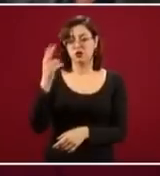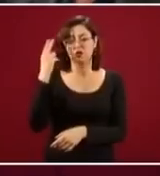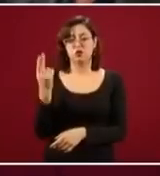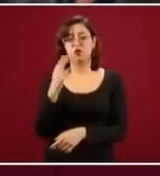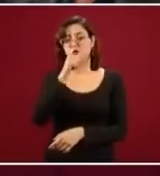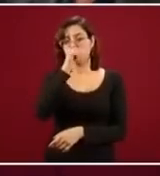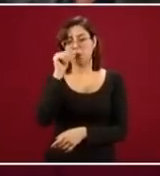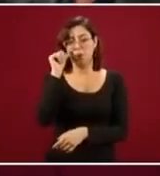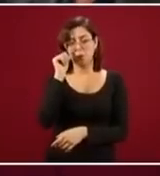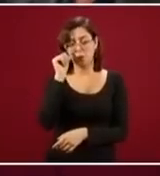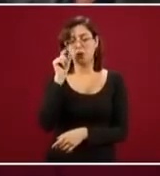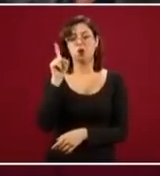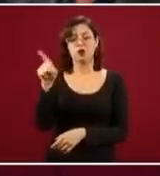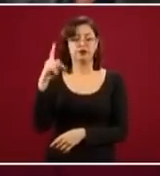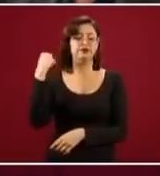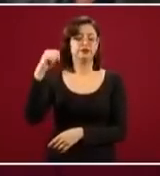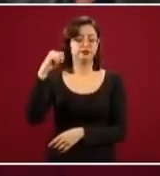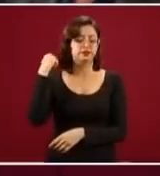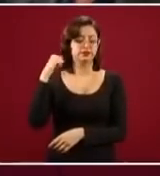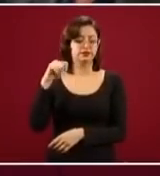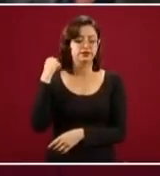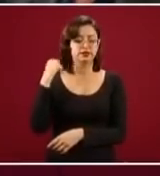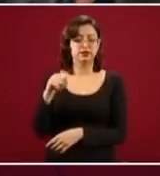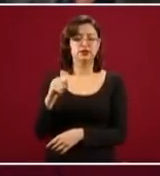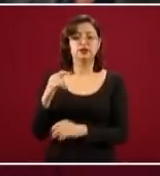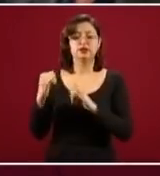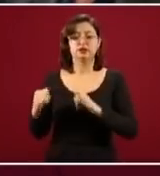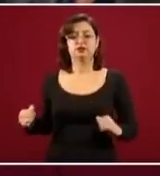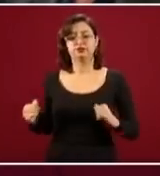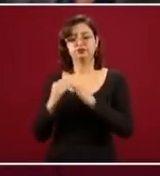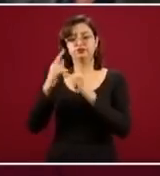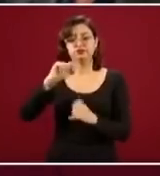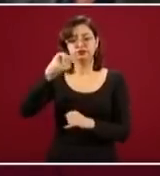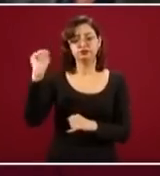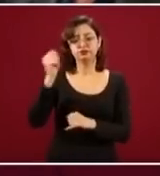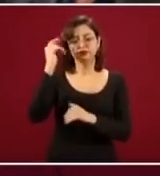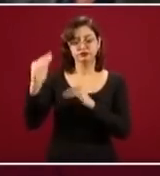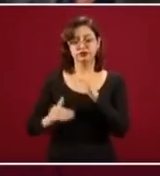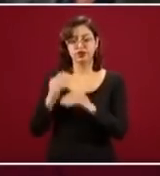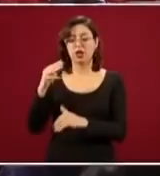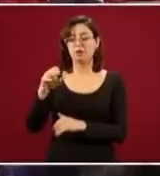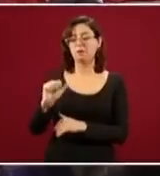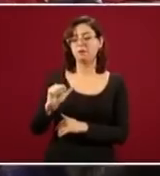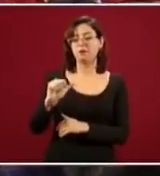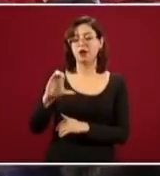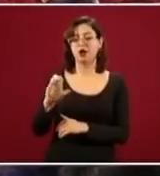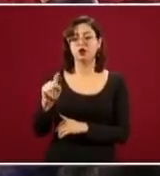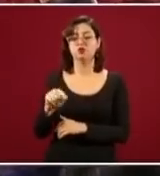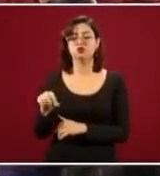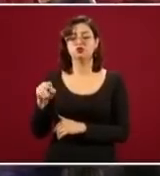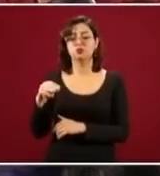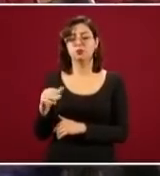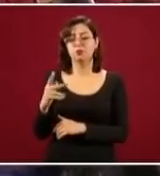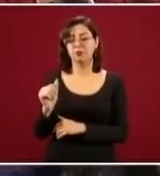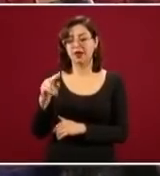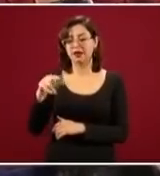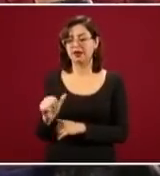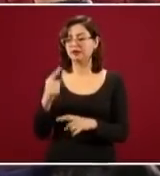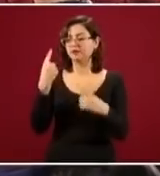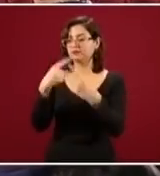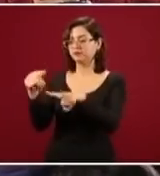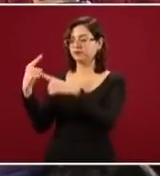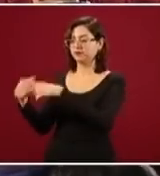Juárez Autónoma de Tabasco, el Instituto Tecnológico Superior de Macuspana, entre otras. Contamos